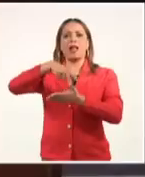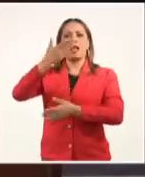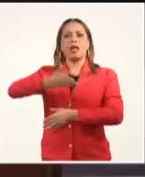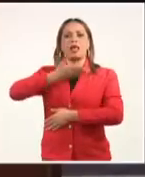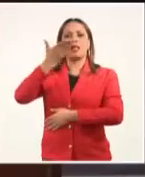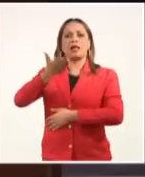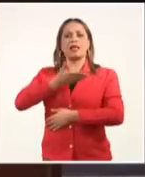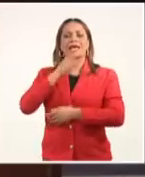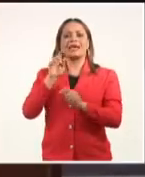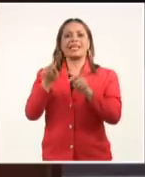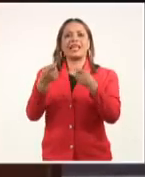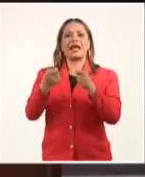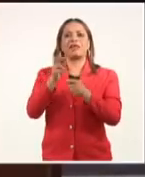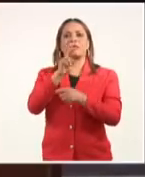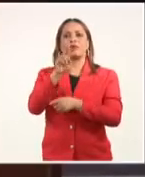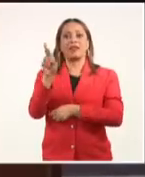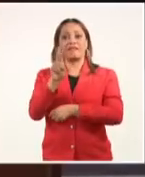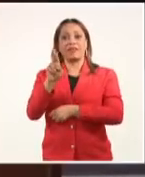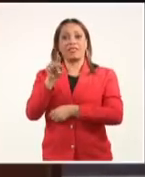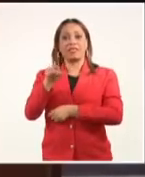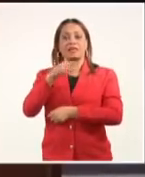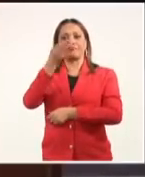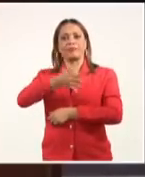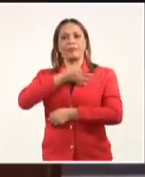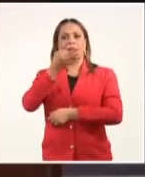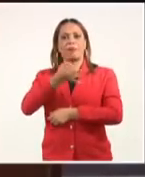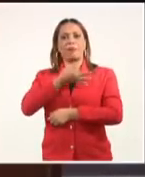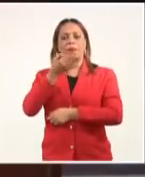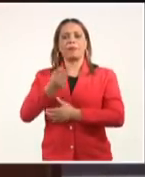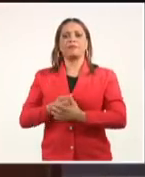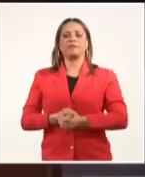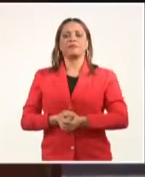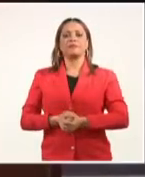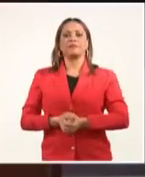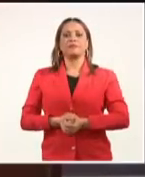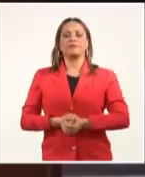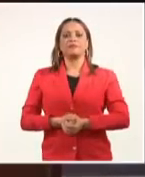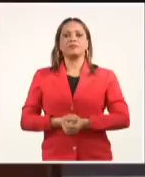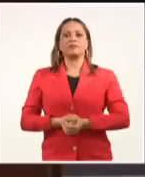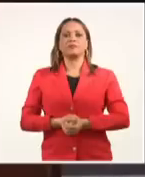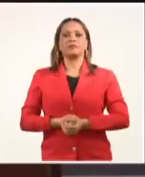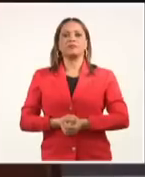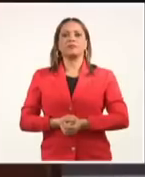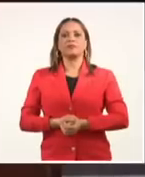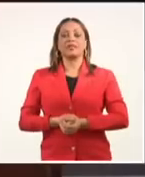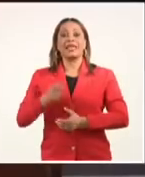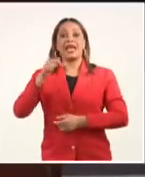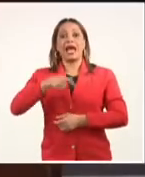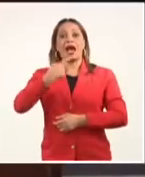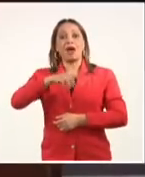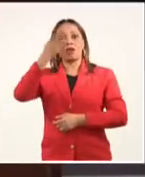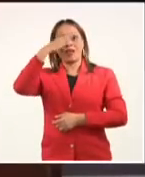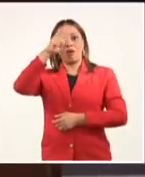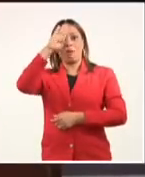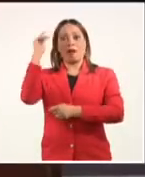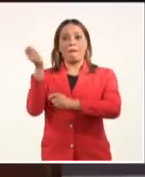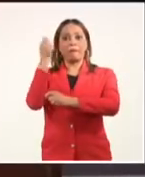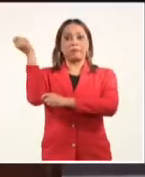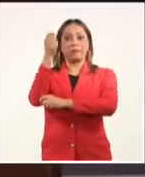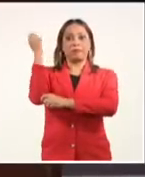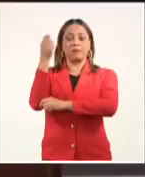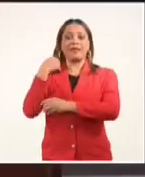Radio Rebelde, cito: "Esta vez los mambises entrarán en Santiago de